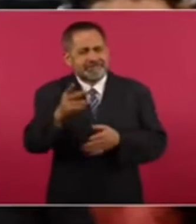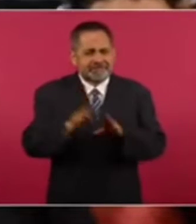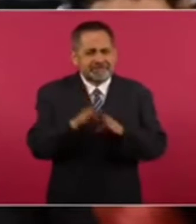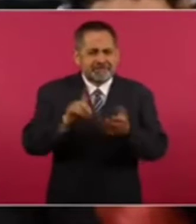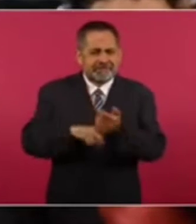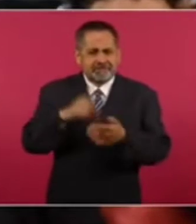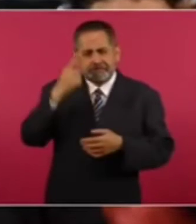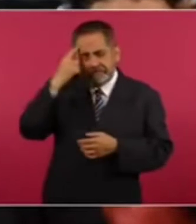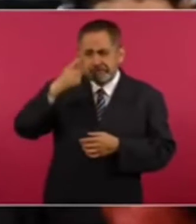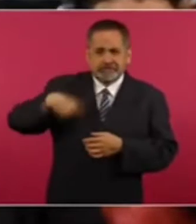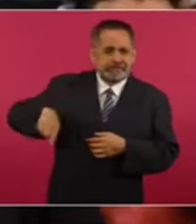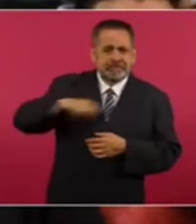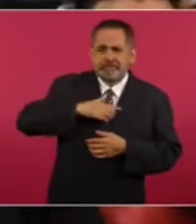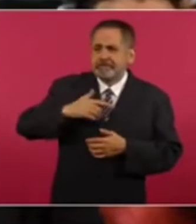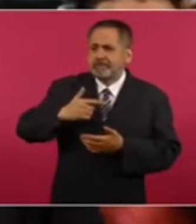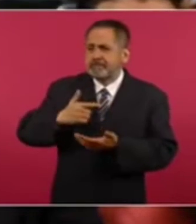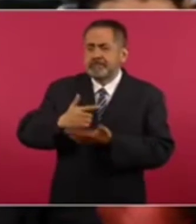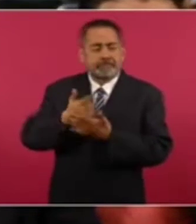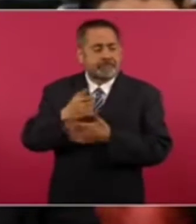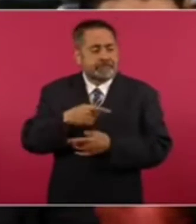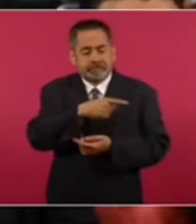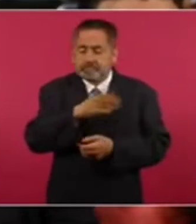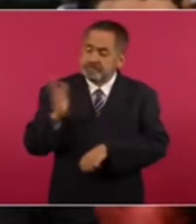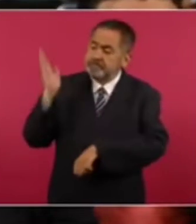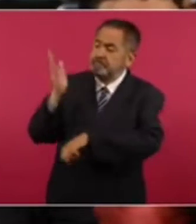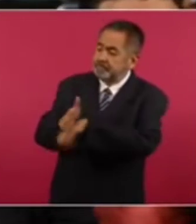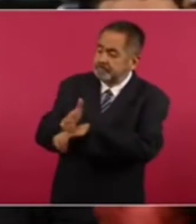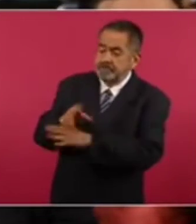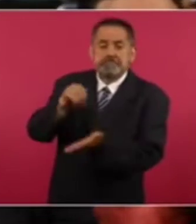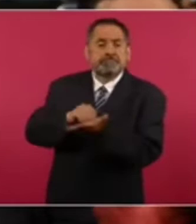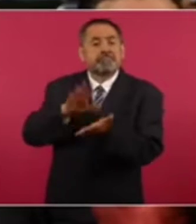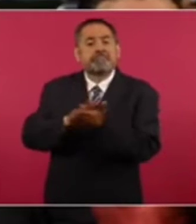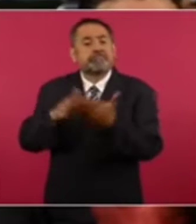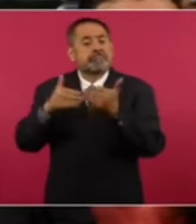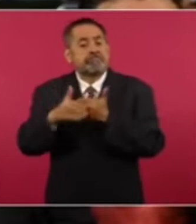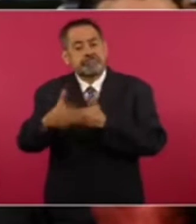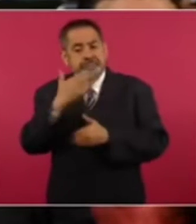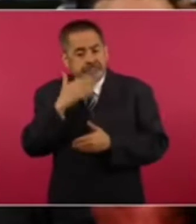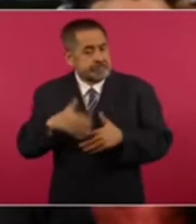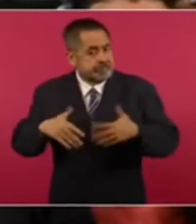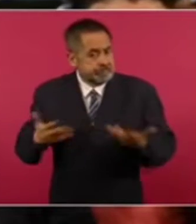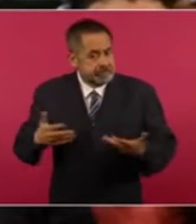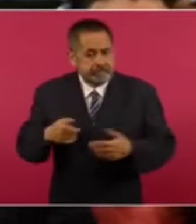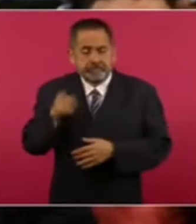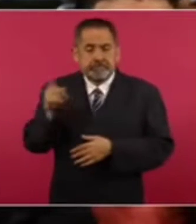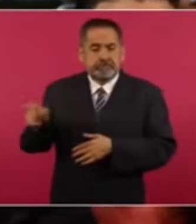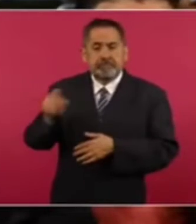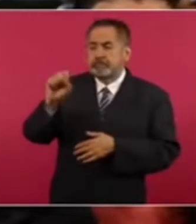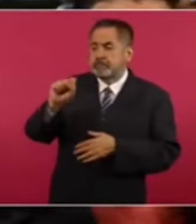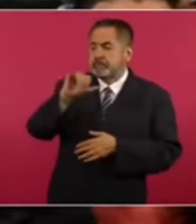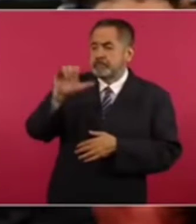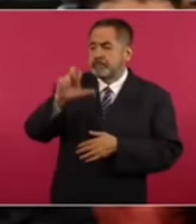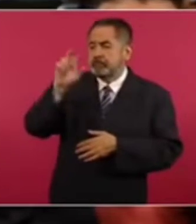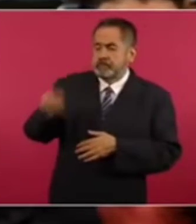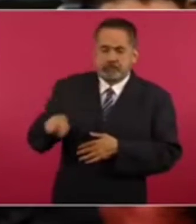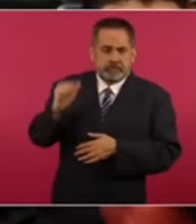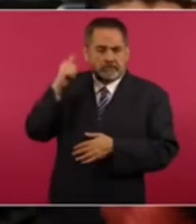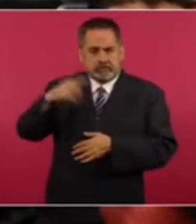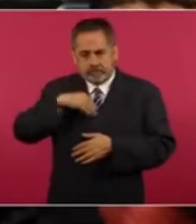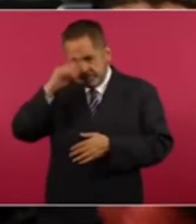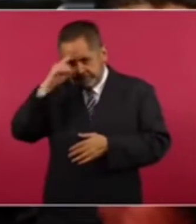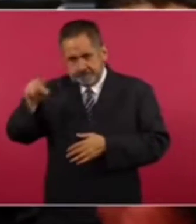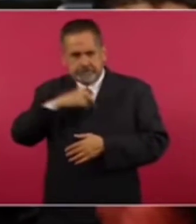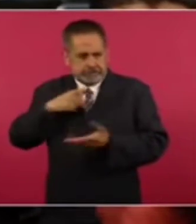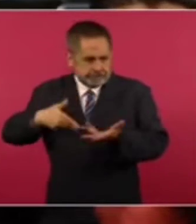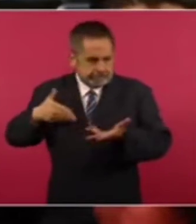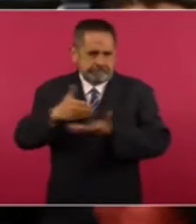tan grave es para nuestro país que quede este precedente? Y sobre todo si también la Suprema Corte de Justicia de la Nación no tendría ya que